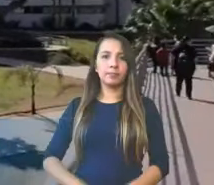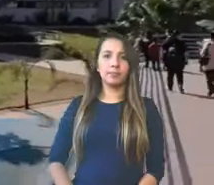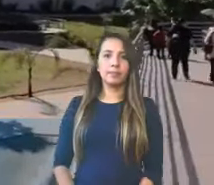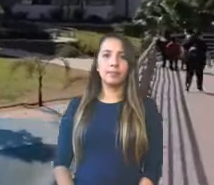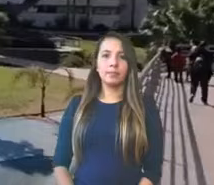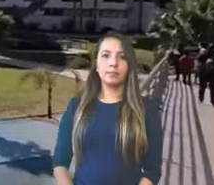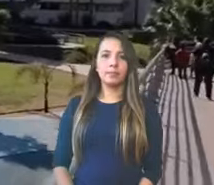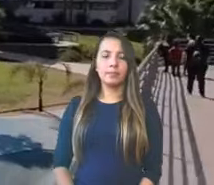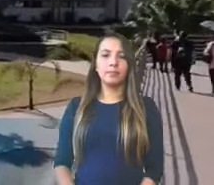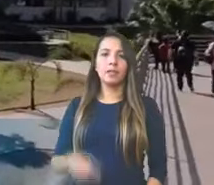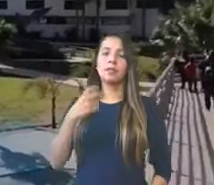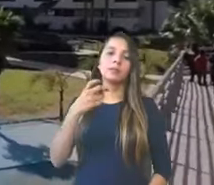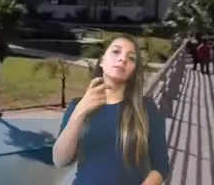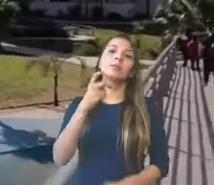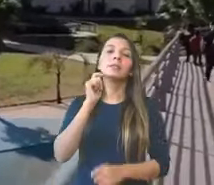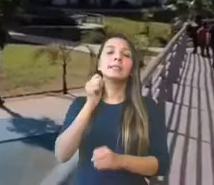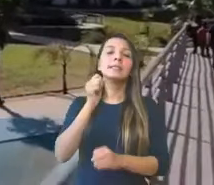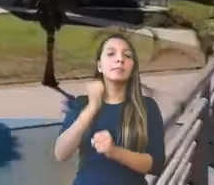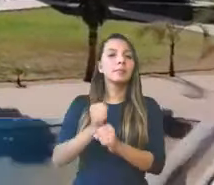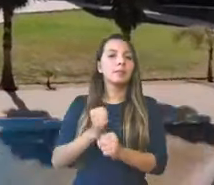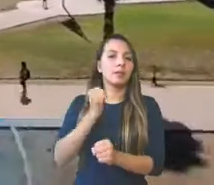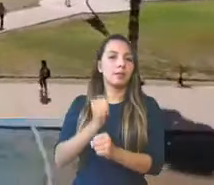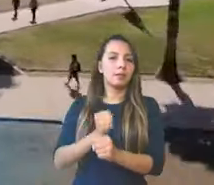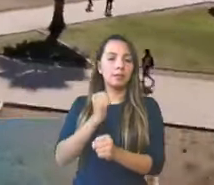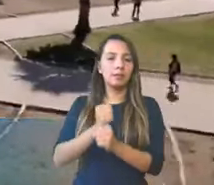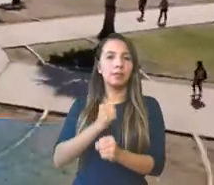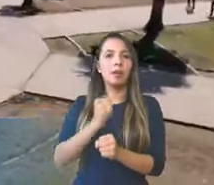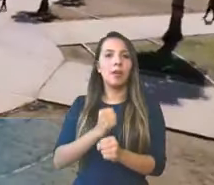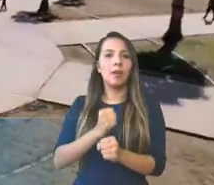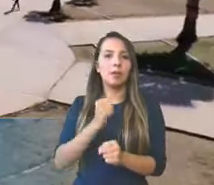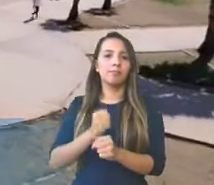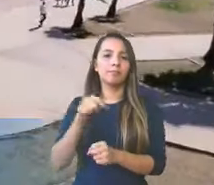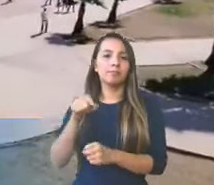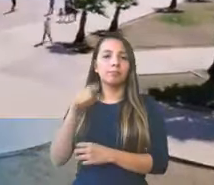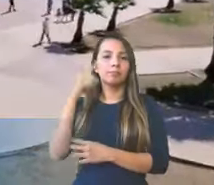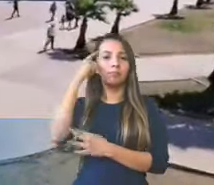Es un simulacro para que tengan conocimiento.